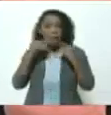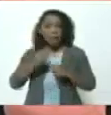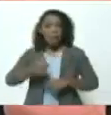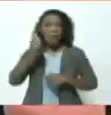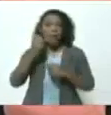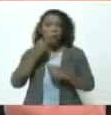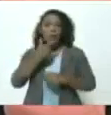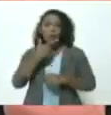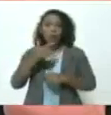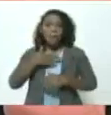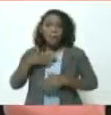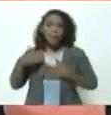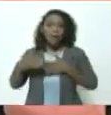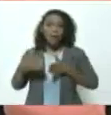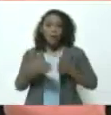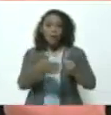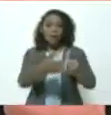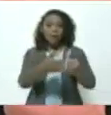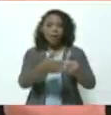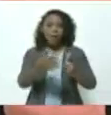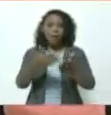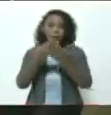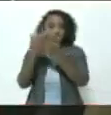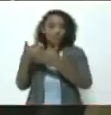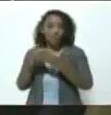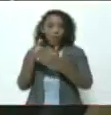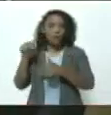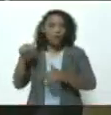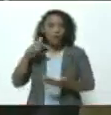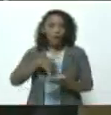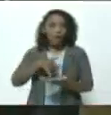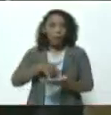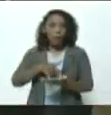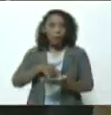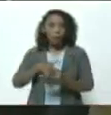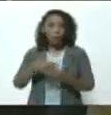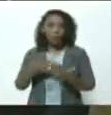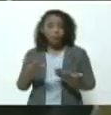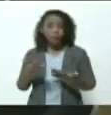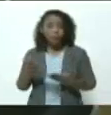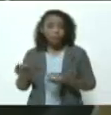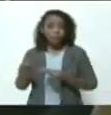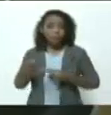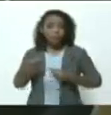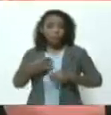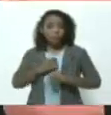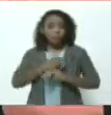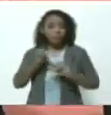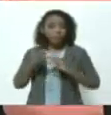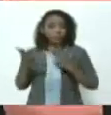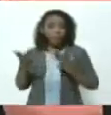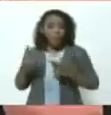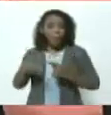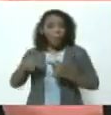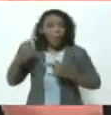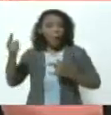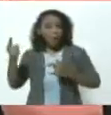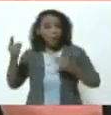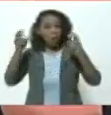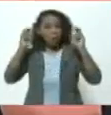que he vivido en mi carrera, esta de Carabobo, y que me dio definitivamente otro aura